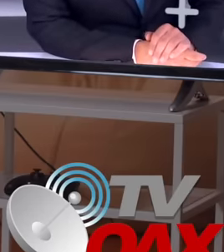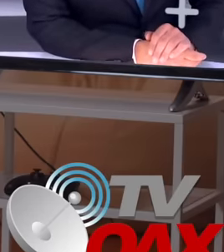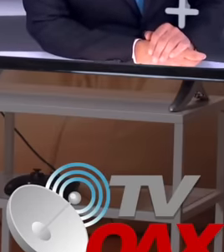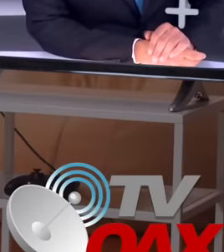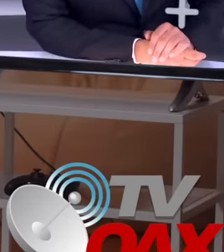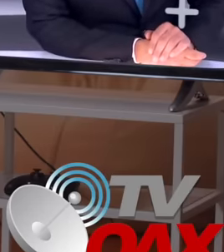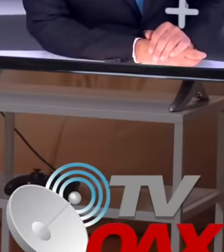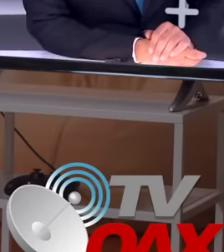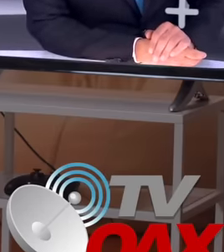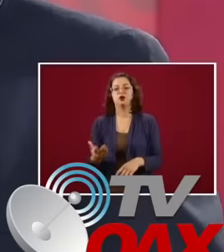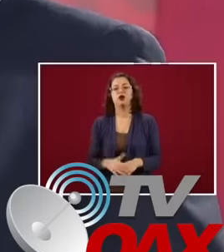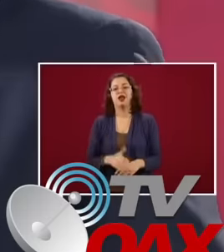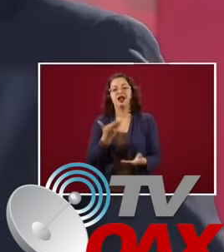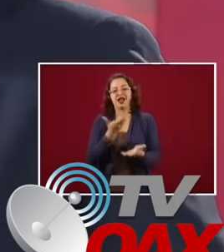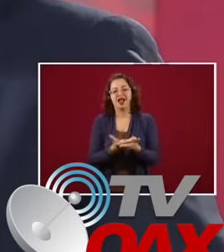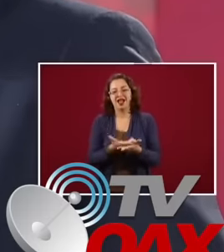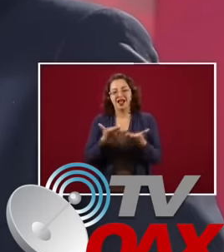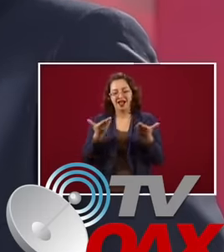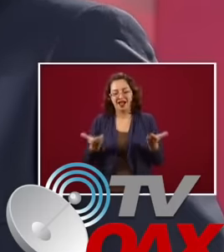me mando solo.